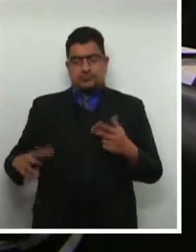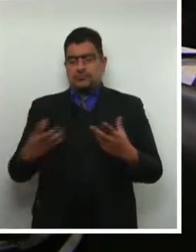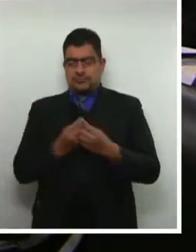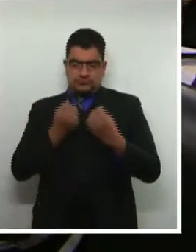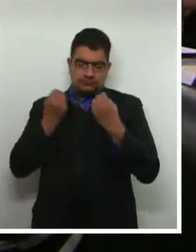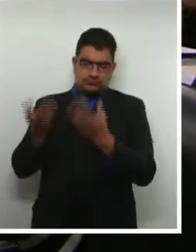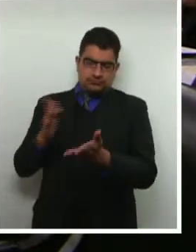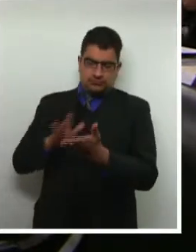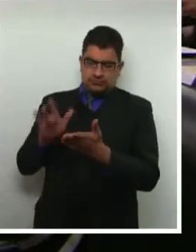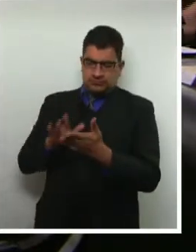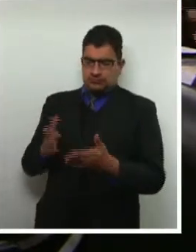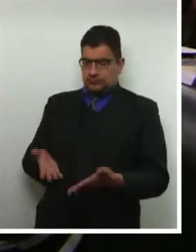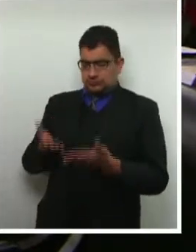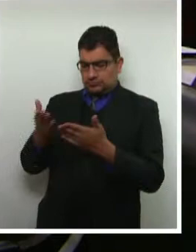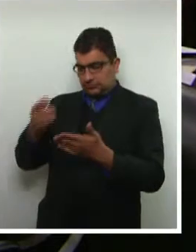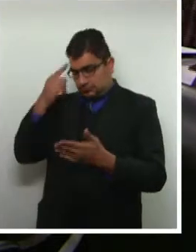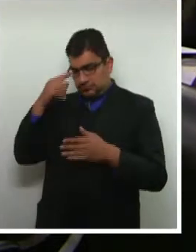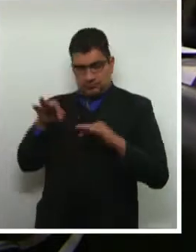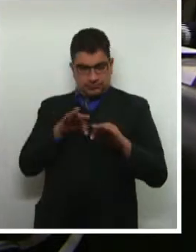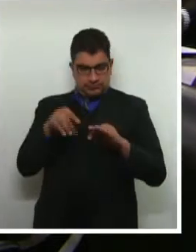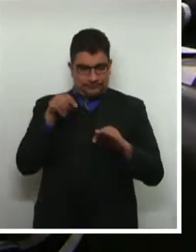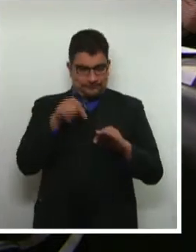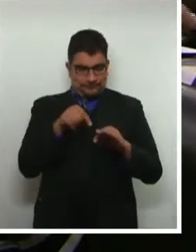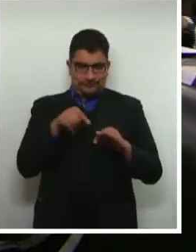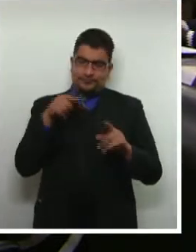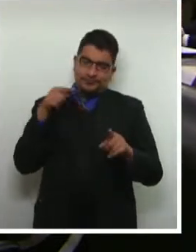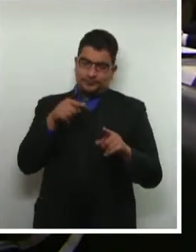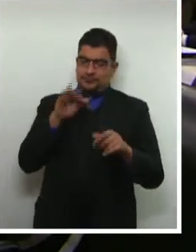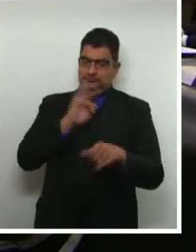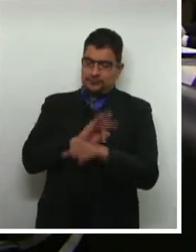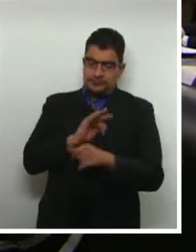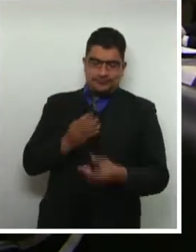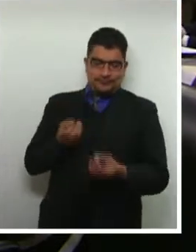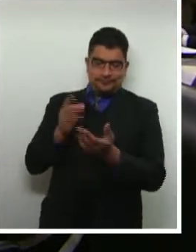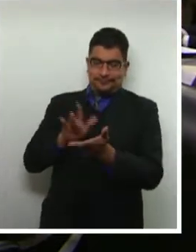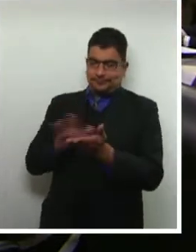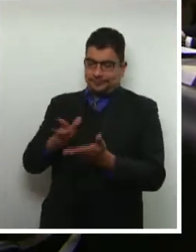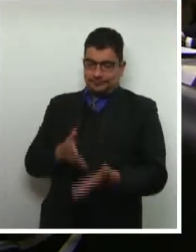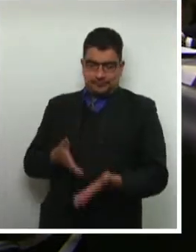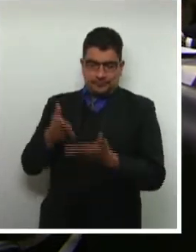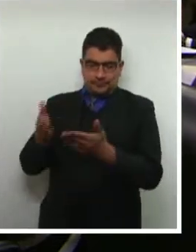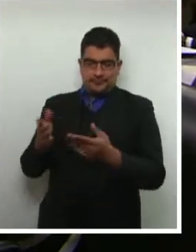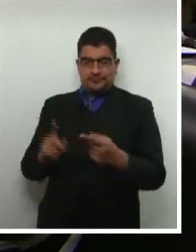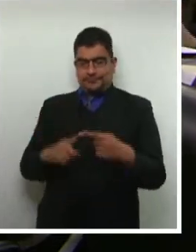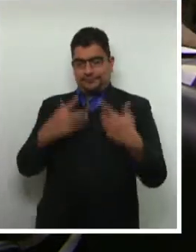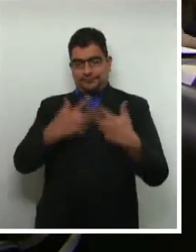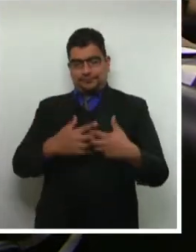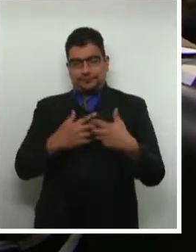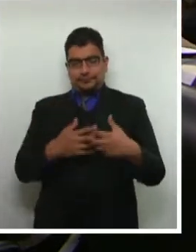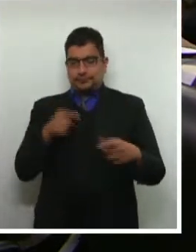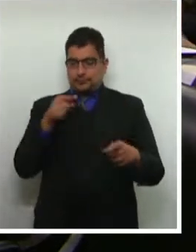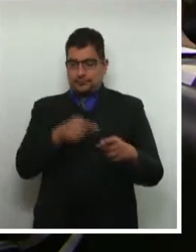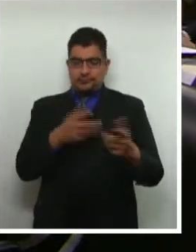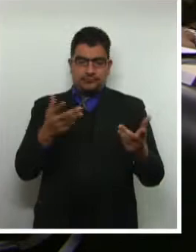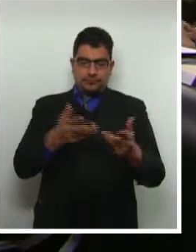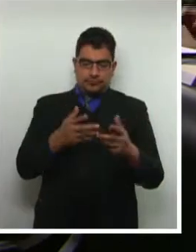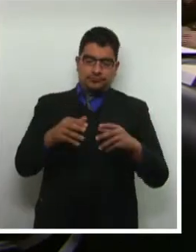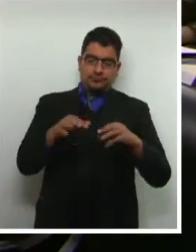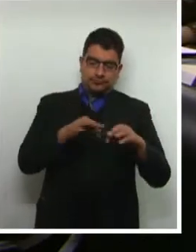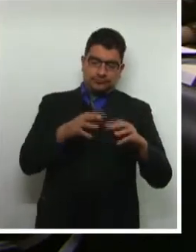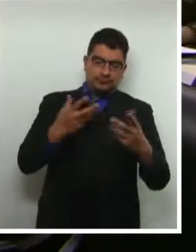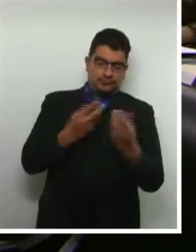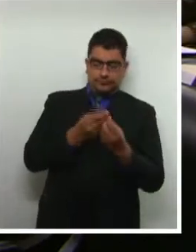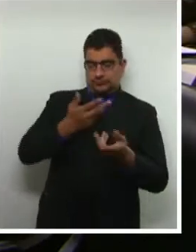para que la actividad económica sea objeto de protección y apoyo, la empresa, la acción comunitaria y de